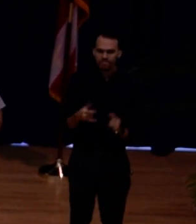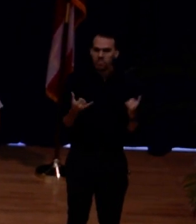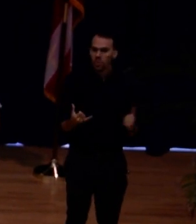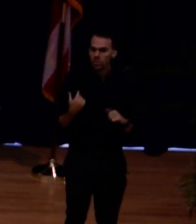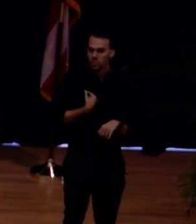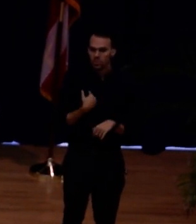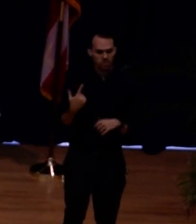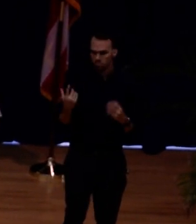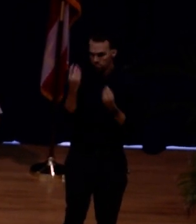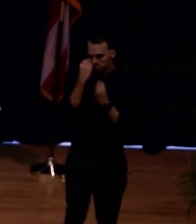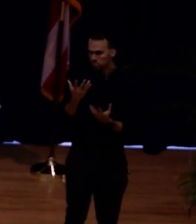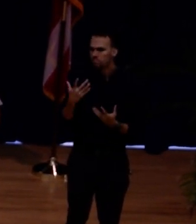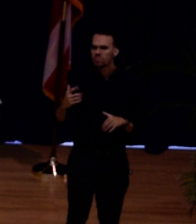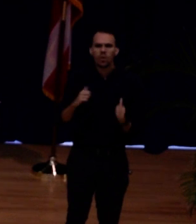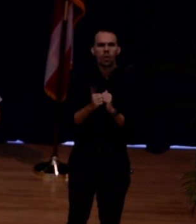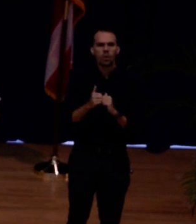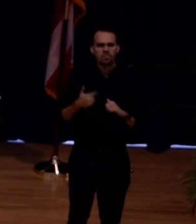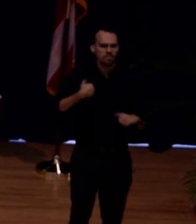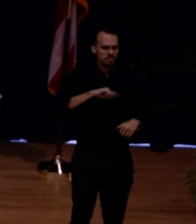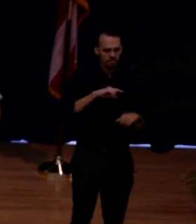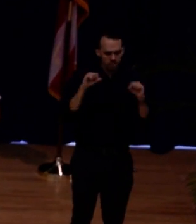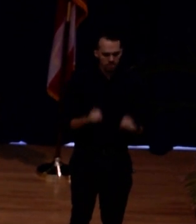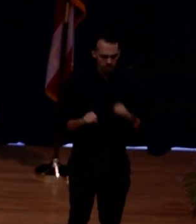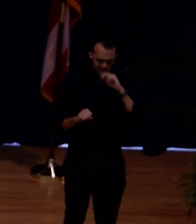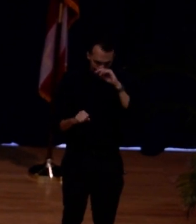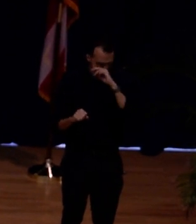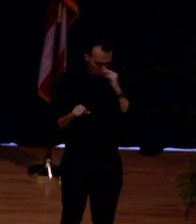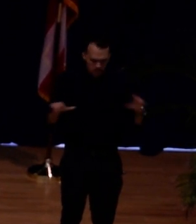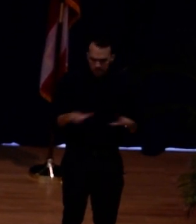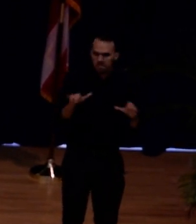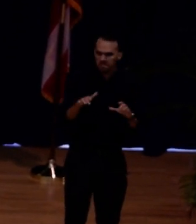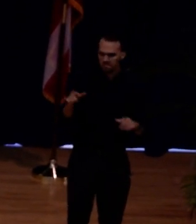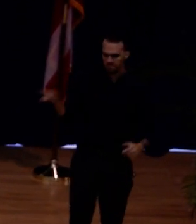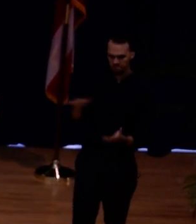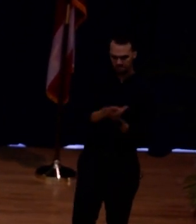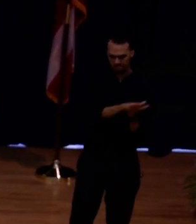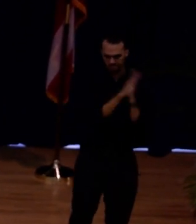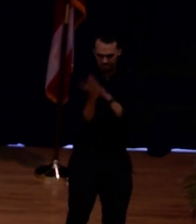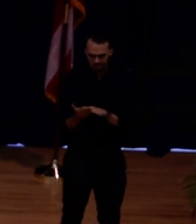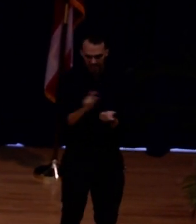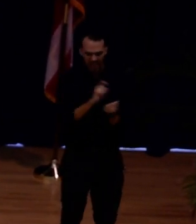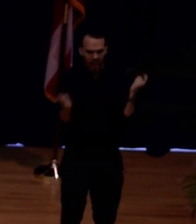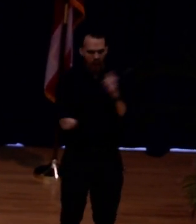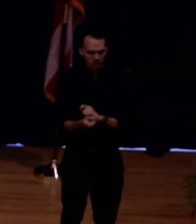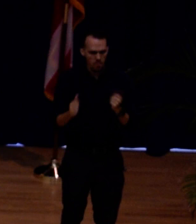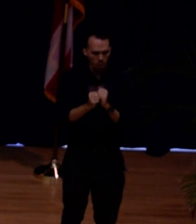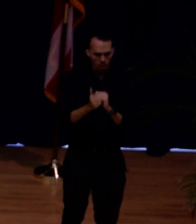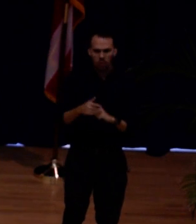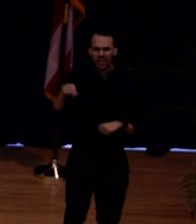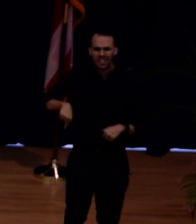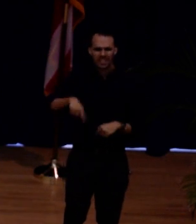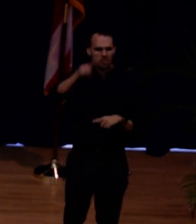les vengo a hablar un poco de cómo podemos asegurar que hacemos esa transición energética. Y durante todo el día vamos a estar tratando de contestar